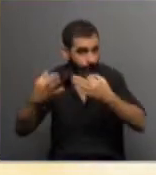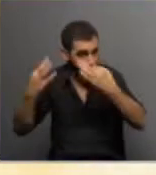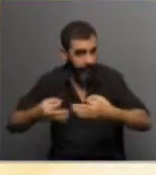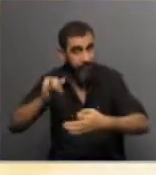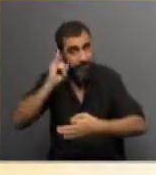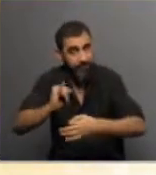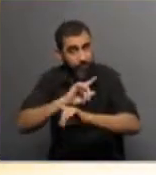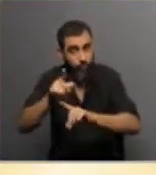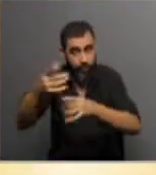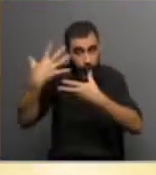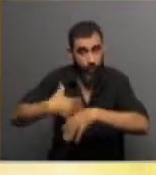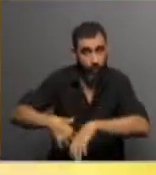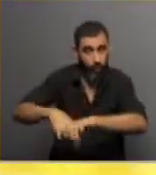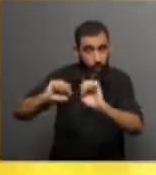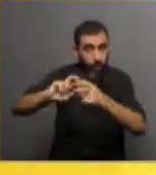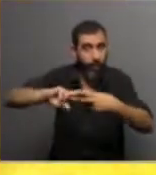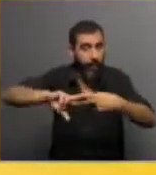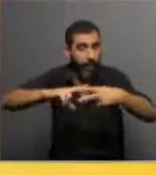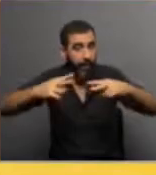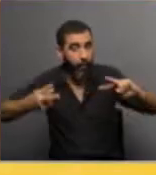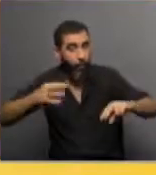esos hallazgos de genoma viral